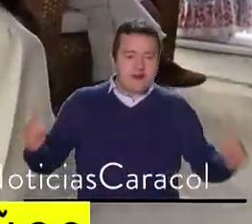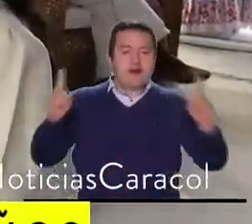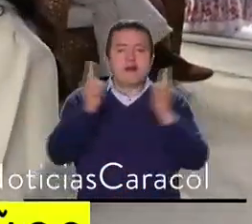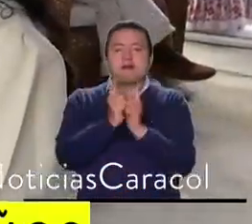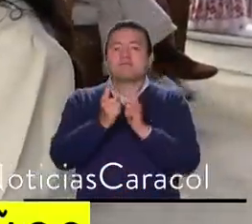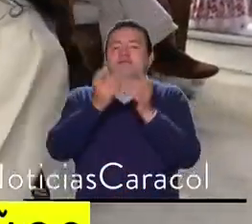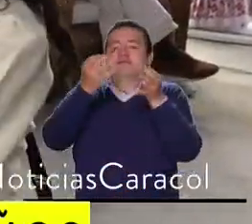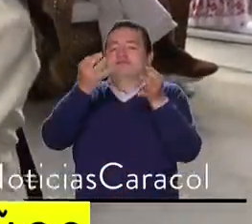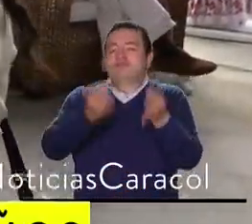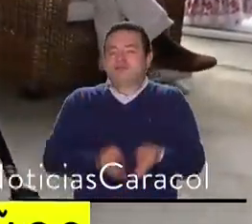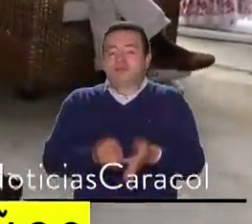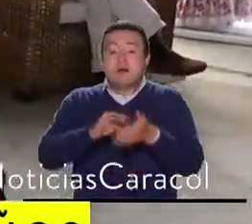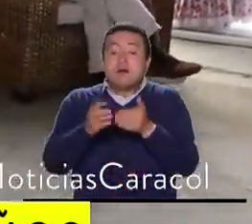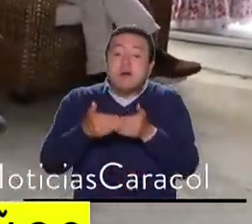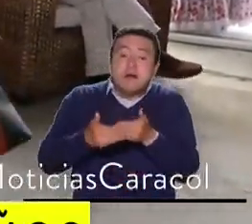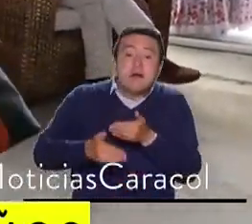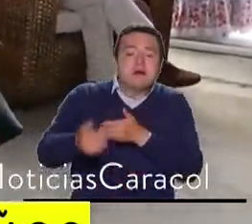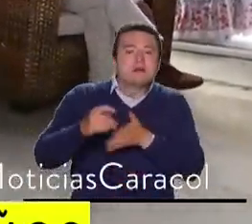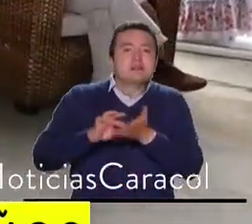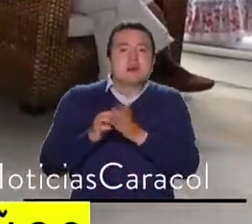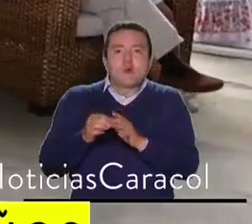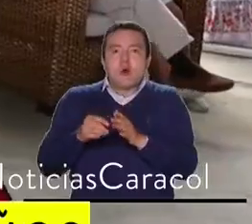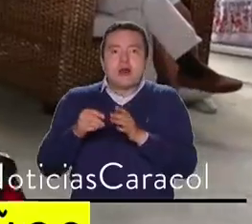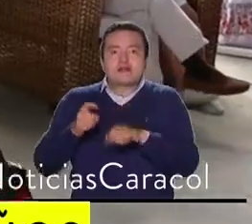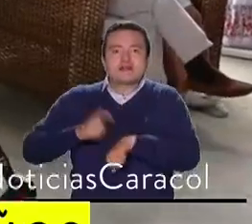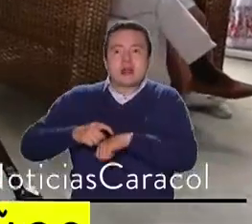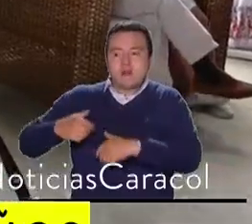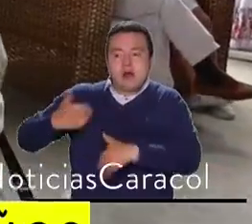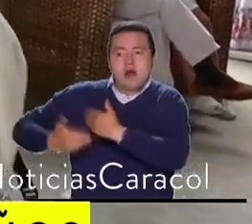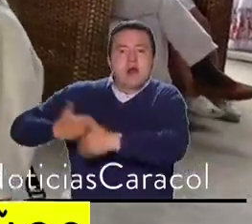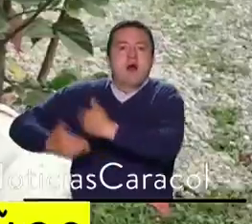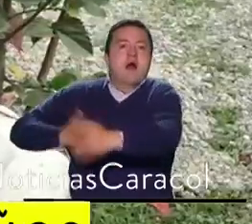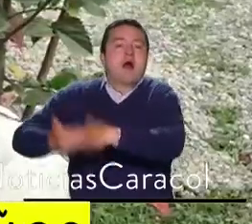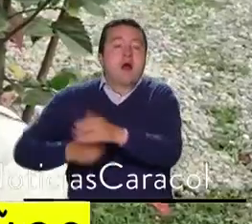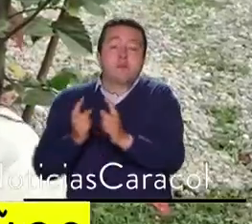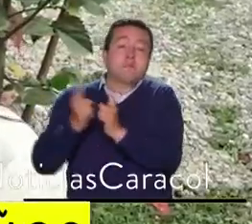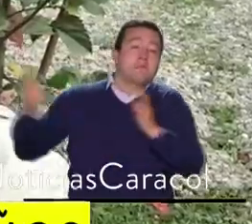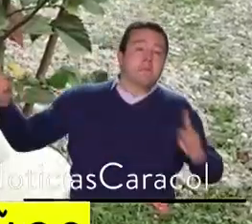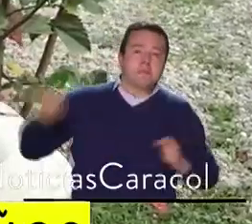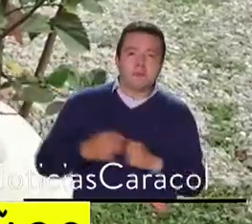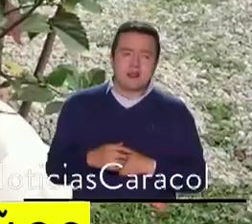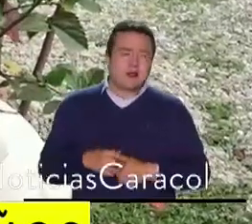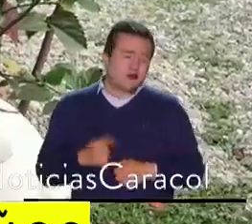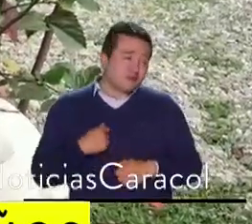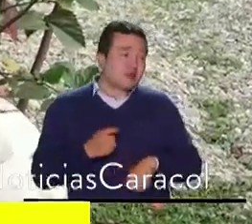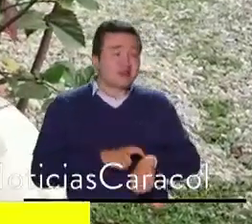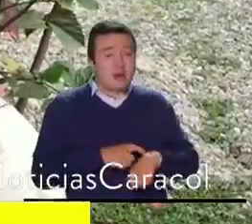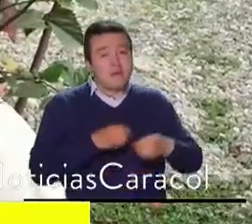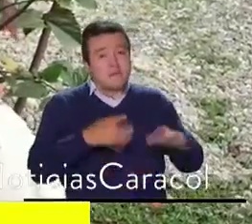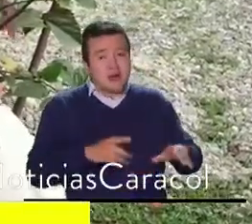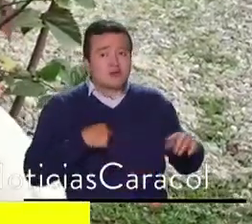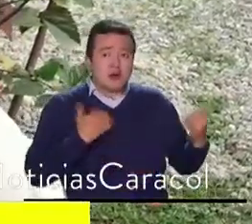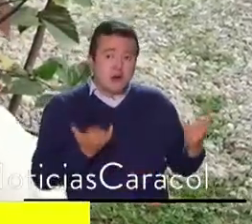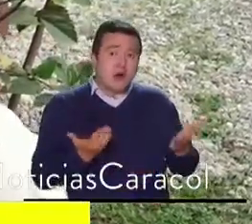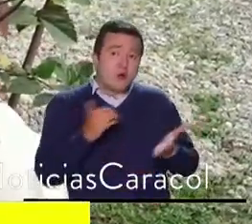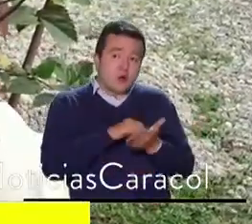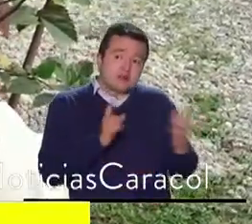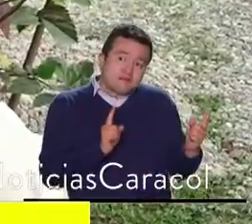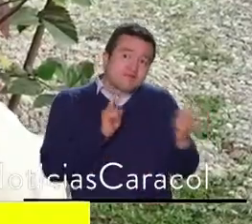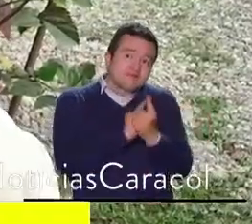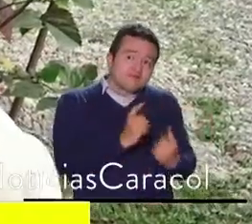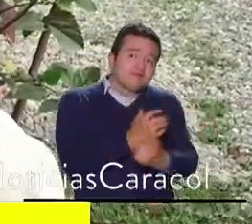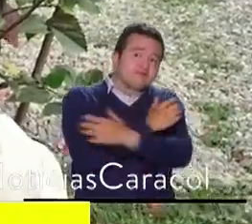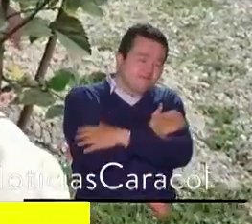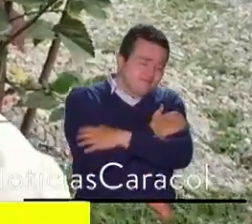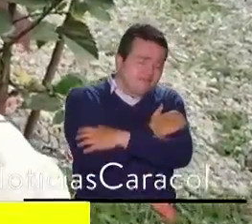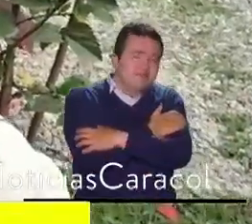para recuperar el tiempo que estuvieron separadas. Todo el tiempo perdido lo voy a recuperar, que mi Dios ya me la trajo. Los